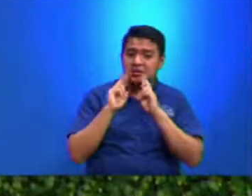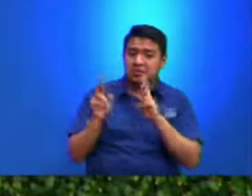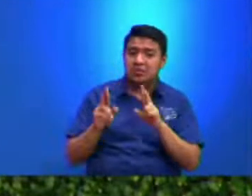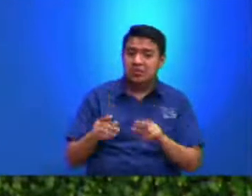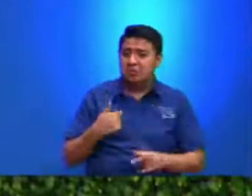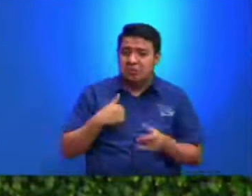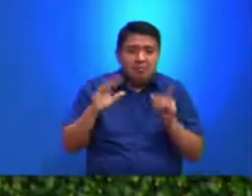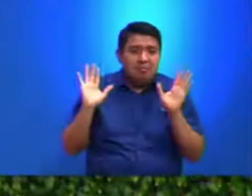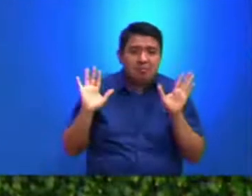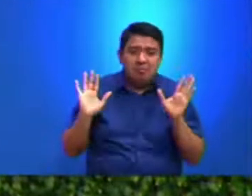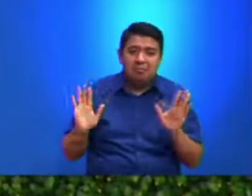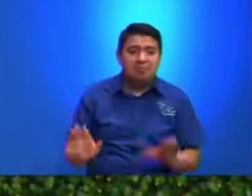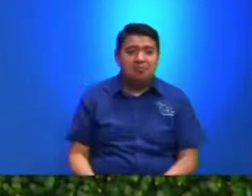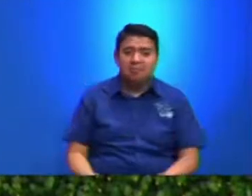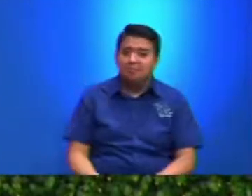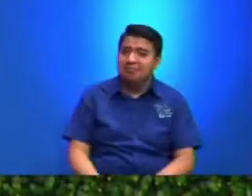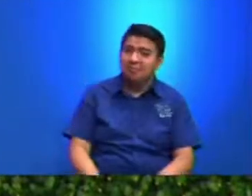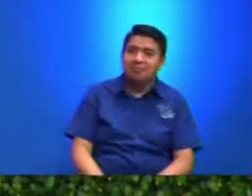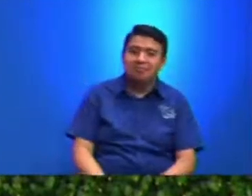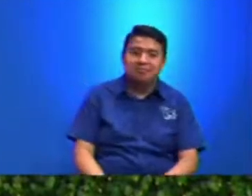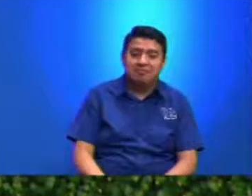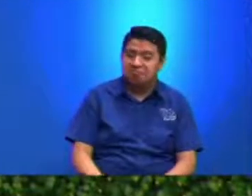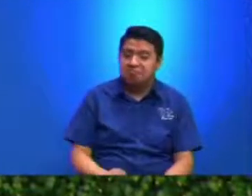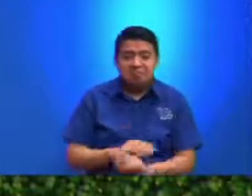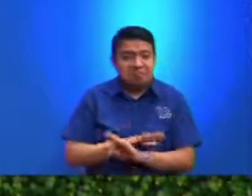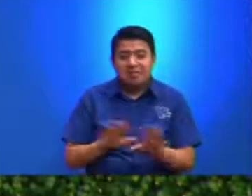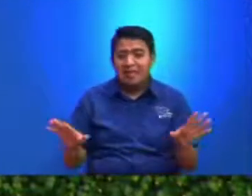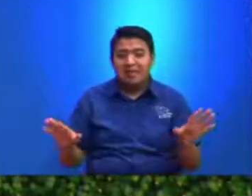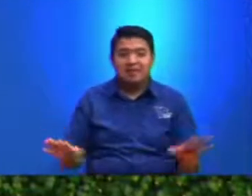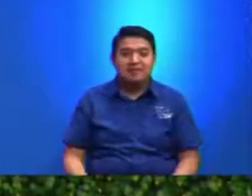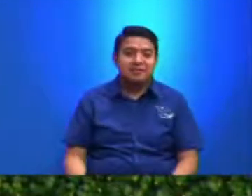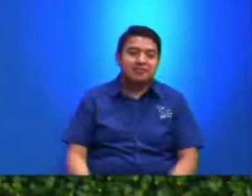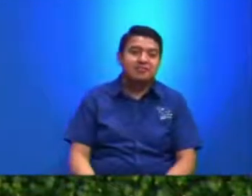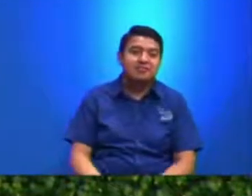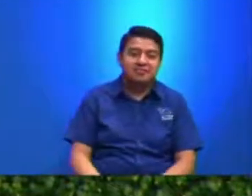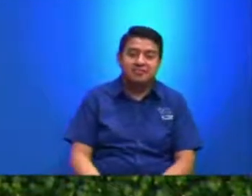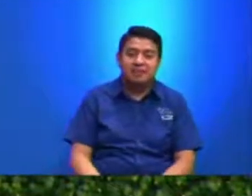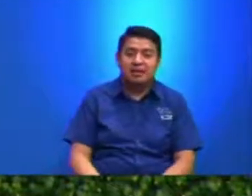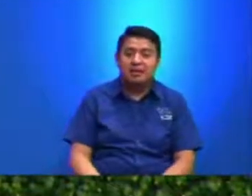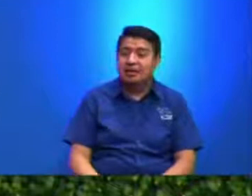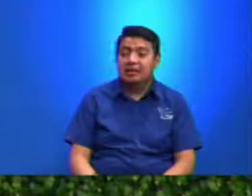solo oro y recibí 15 años de barista, pero yo, o sea.